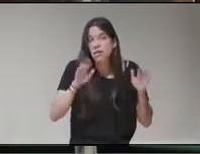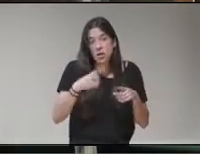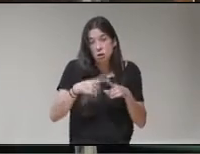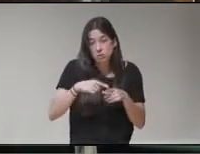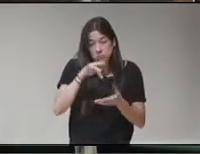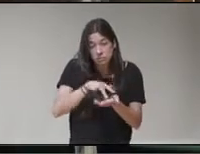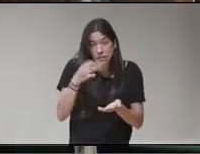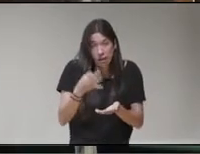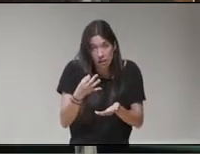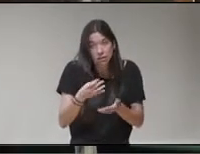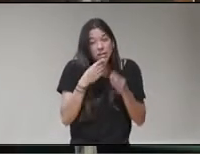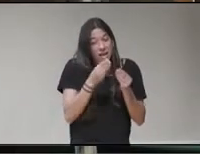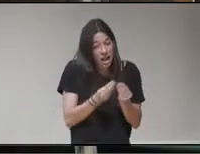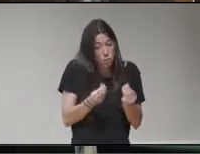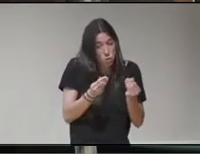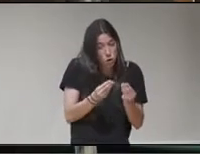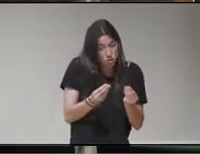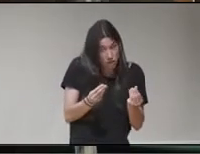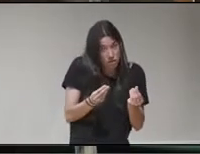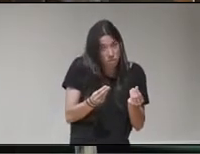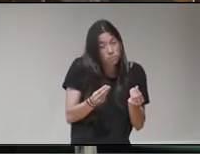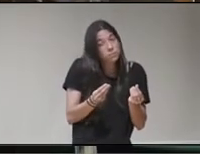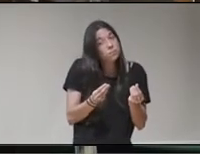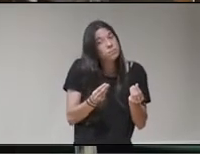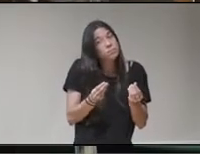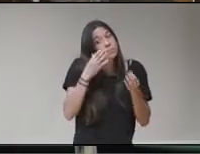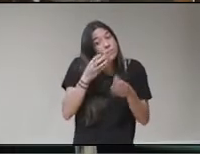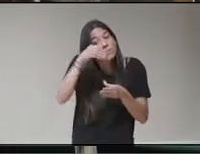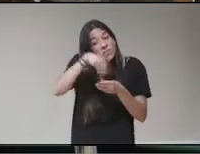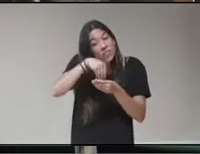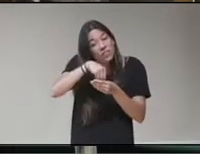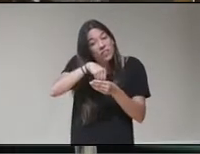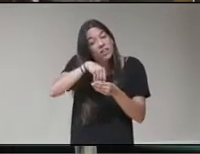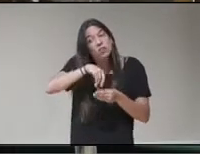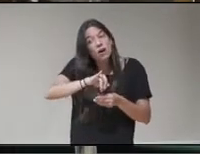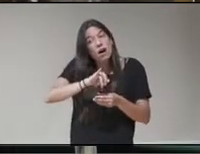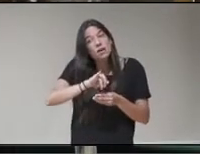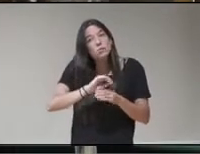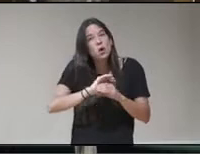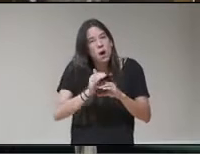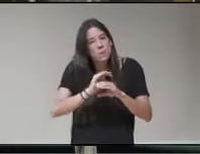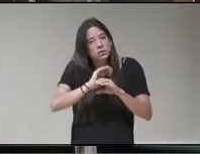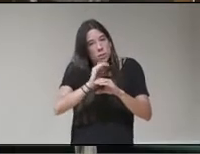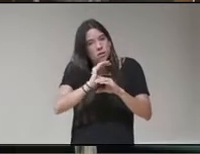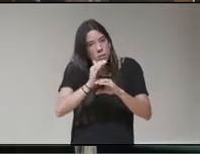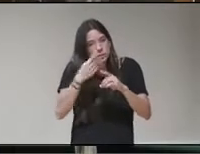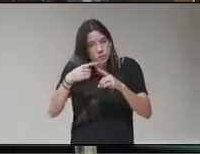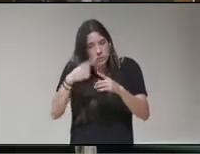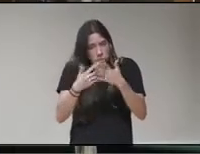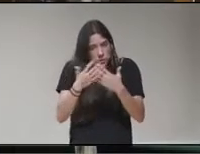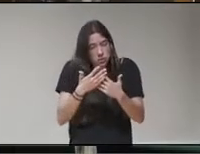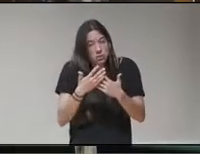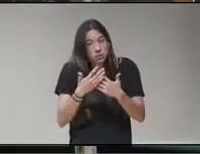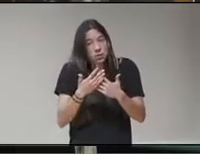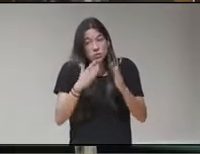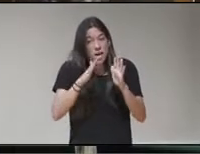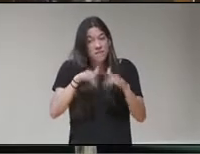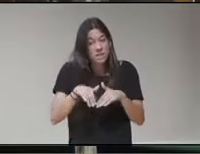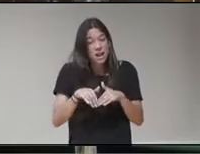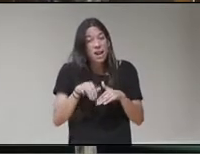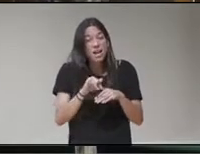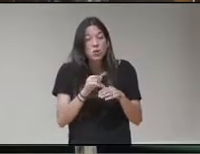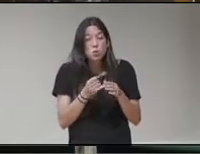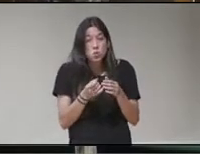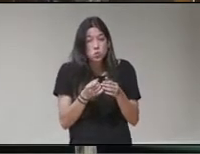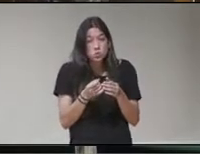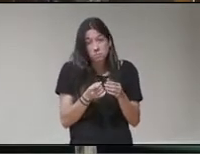la mucosa está formada por un montón de capas de células, de tal manera que tenemos un estrato germinativo